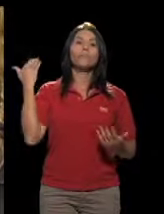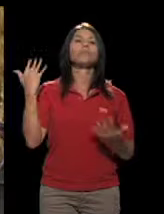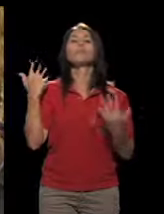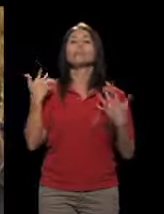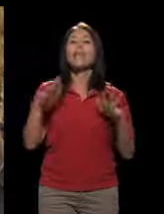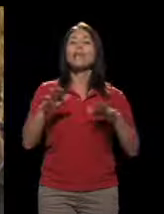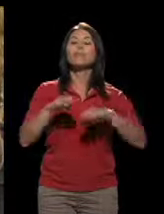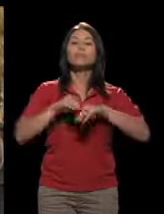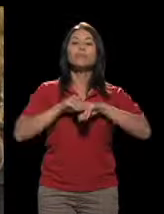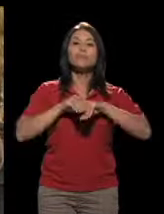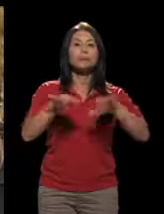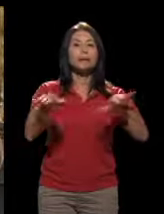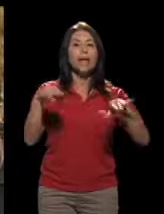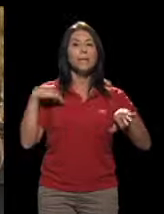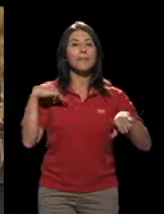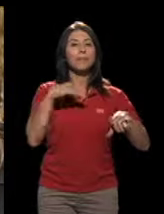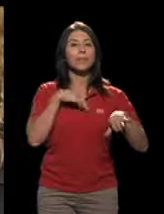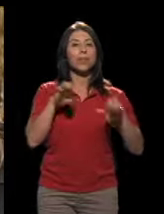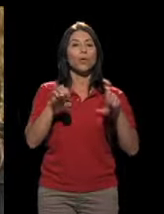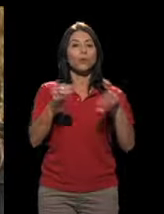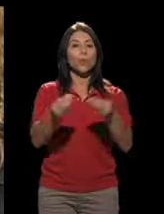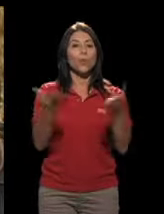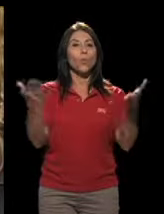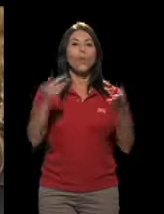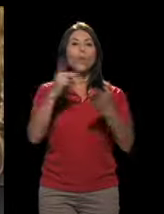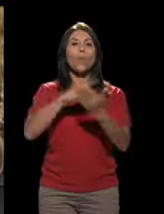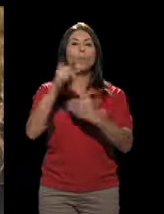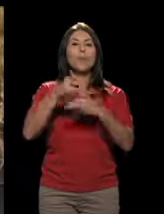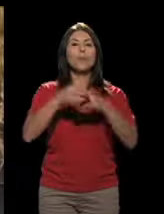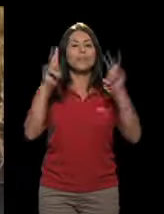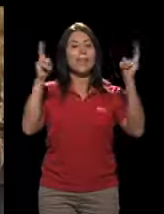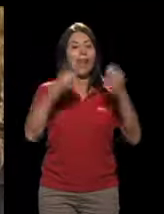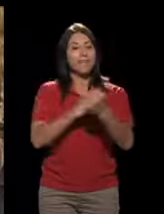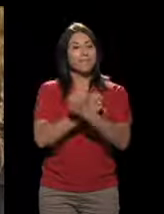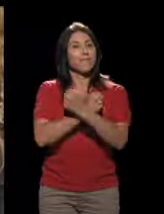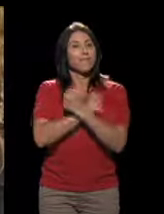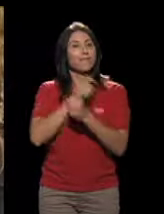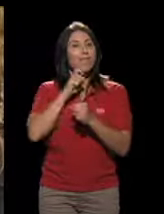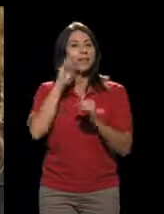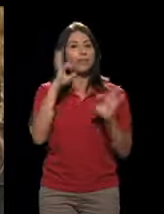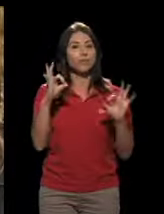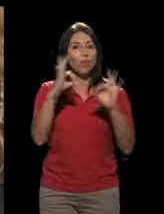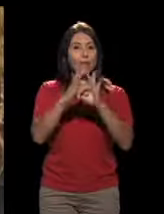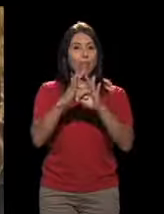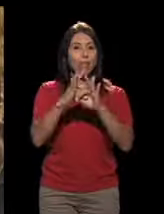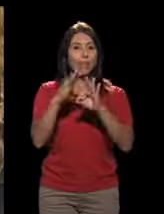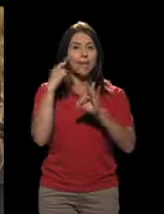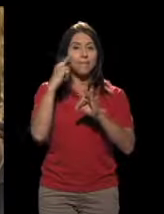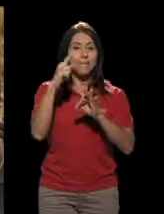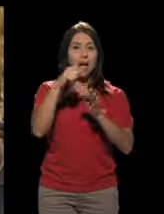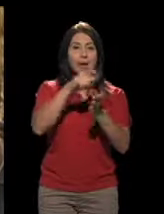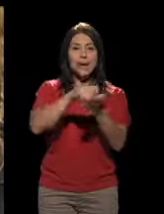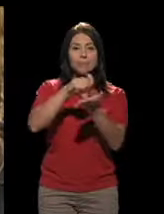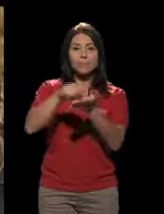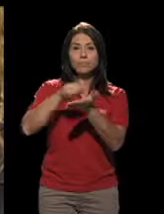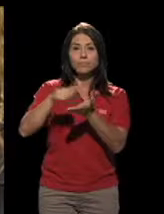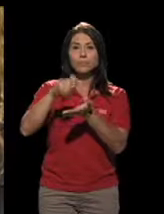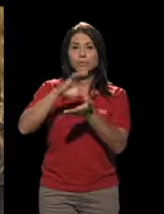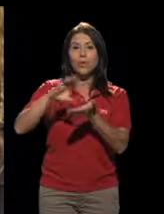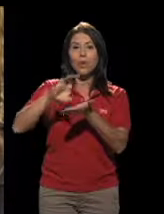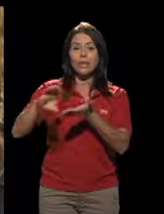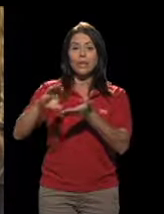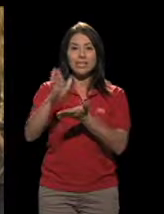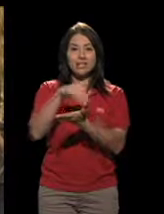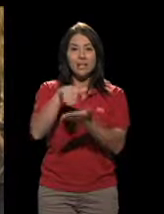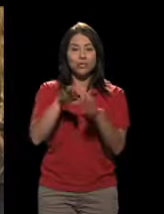¿verdad? Lanzó en el Ministerio de Educación Pública el programa de afectividad y sexualidad ¿verdad? Para los centros educativos.